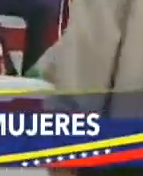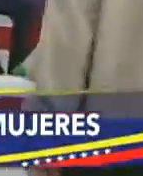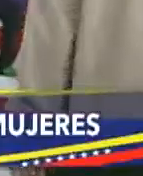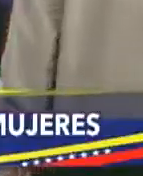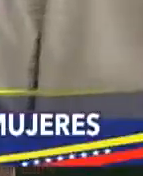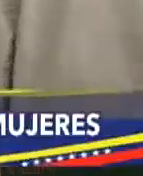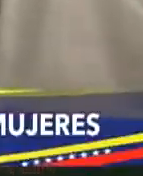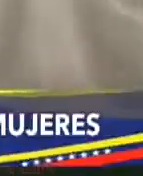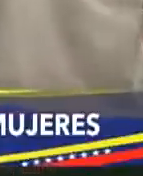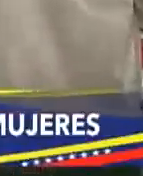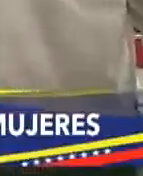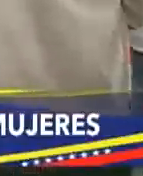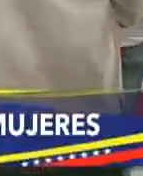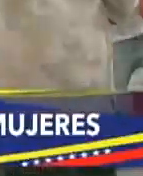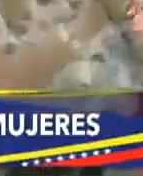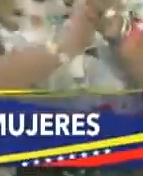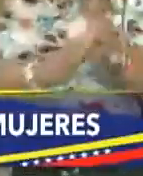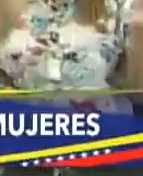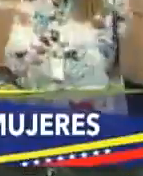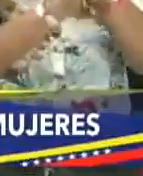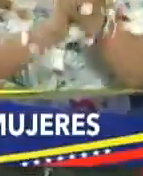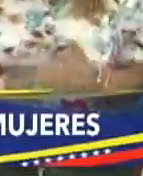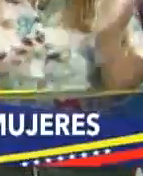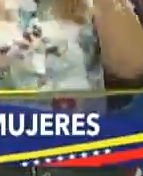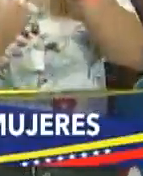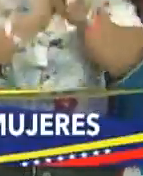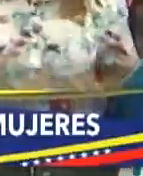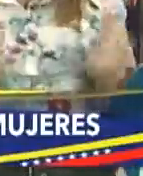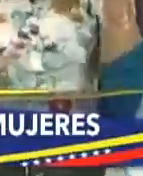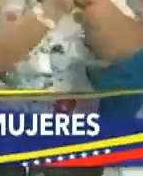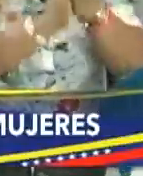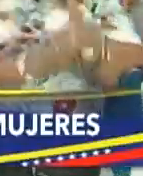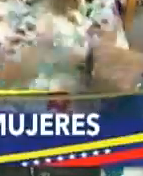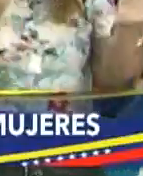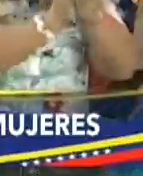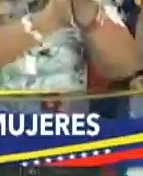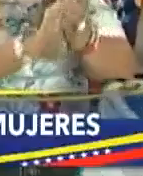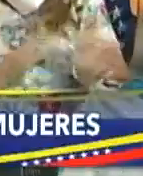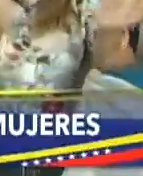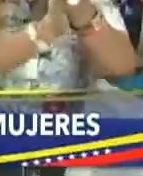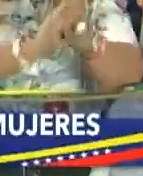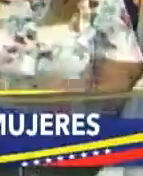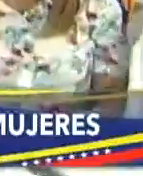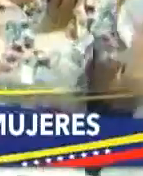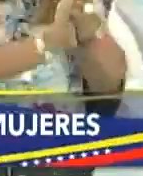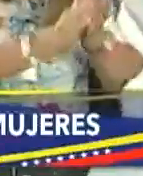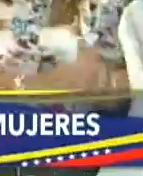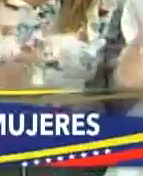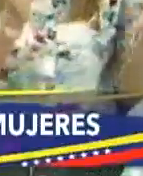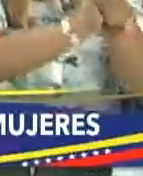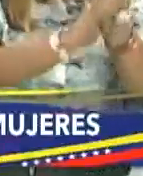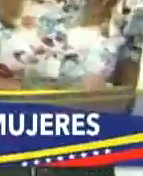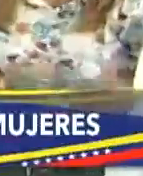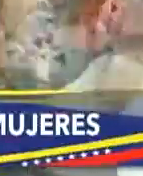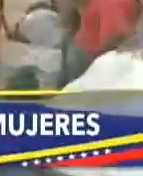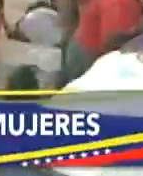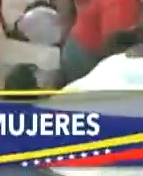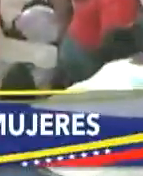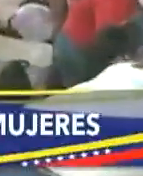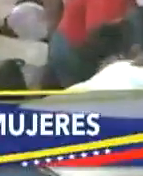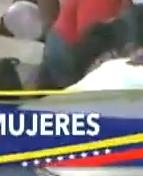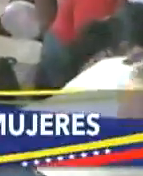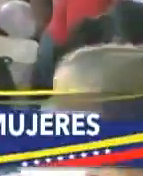consolidar en lo que serán entonces estos cuatro ejes que acompañan las 3R.net. Nos referimos